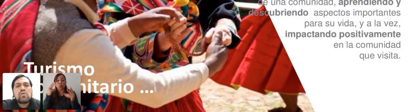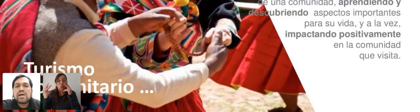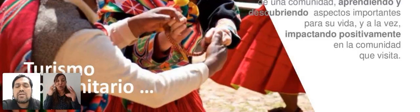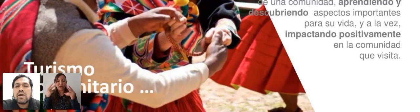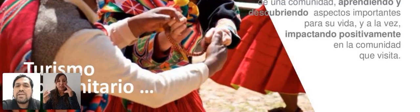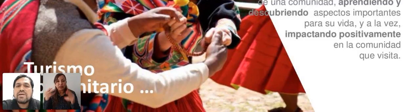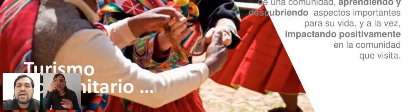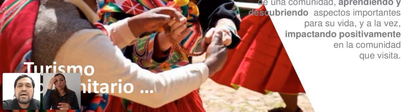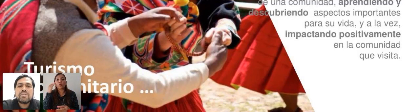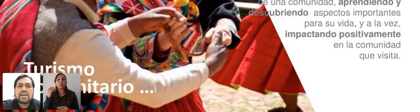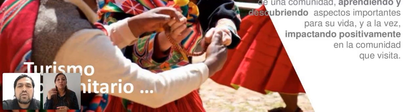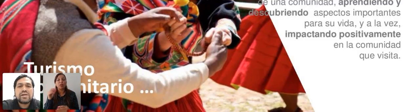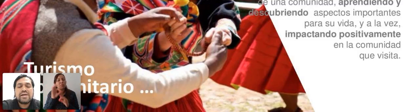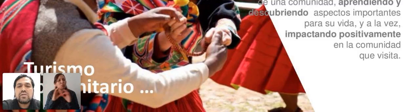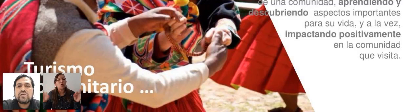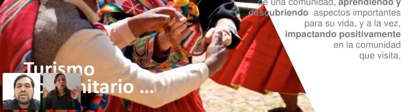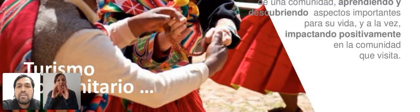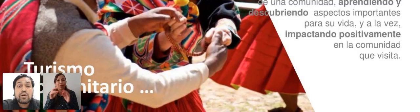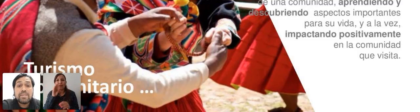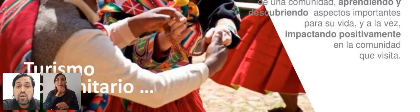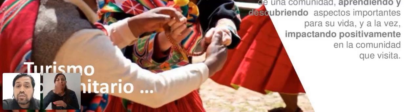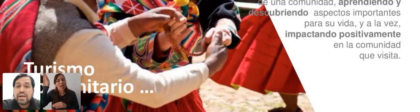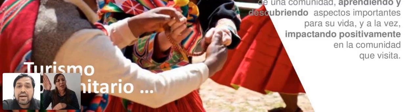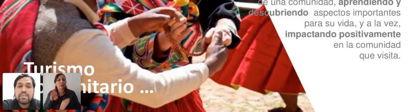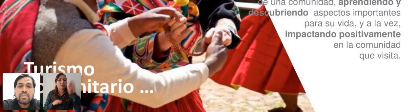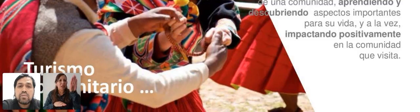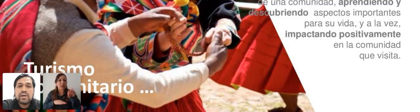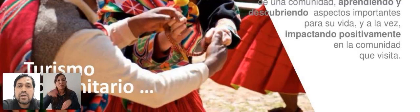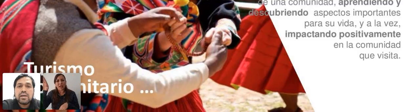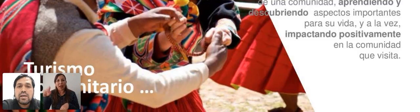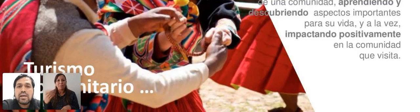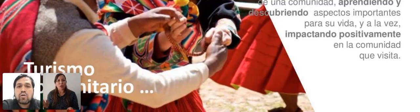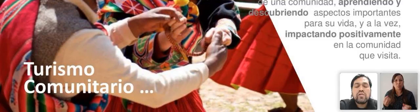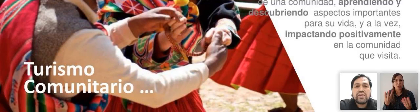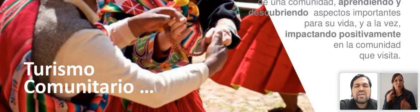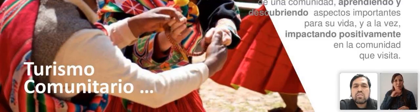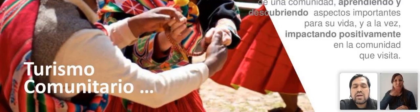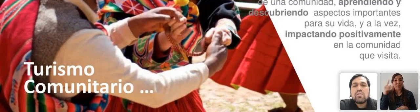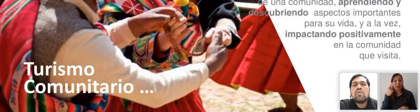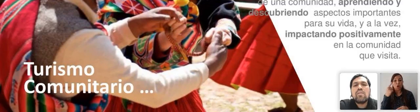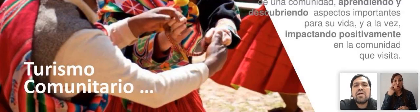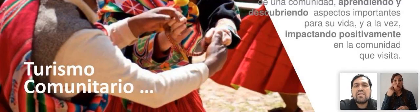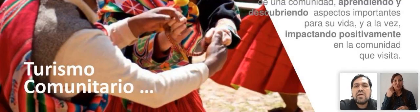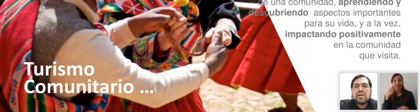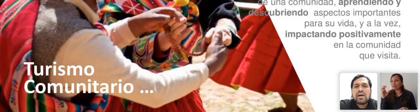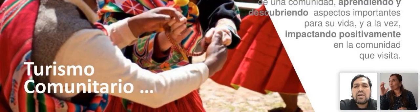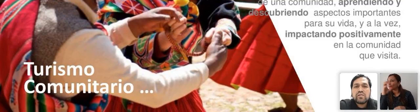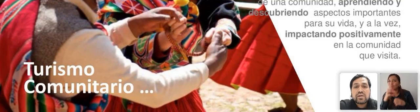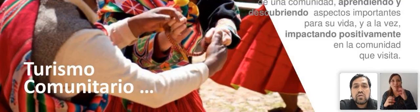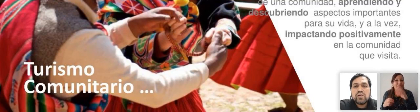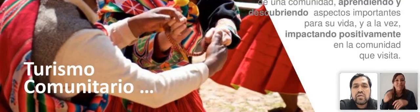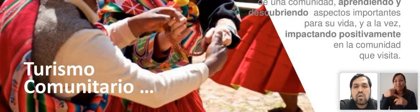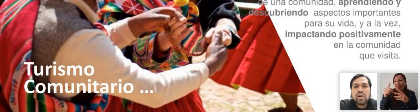importante lograr nuevamente viajar para conectarnos, pero qué mejor viajar para poder conocer y explorar un poco más